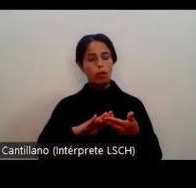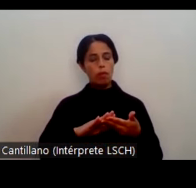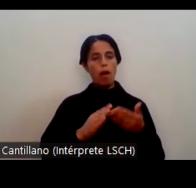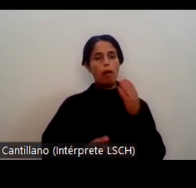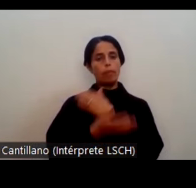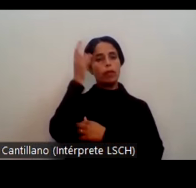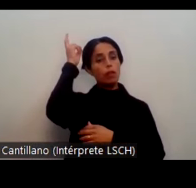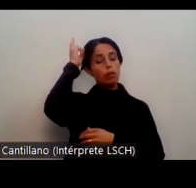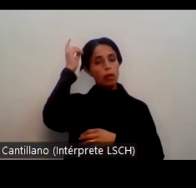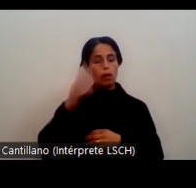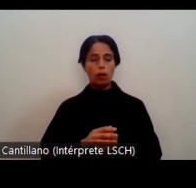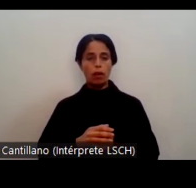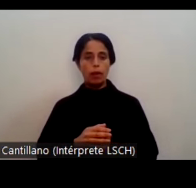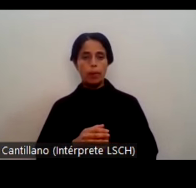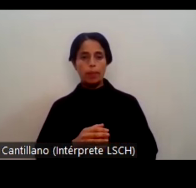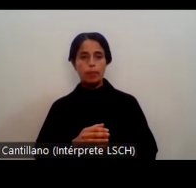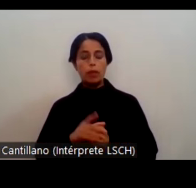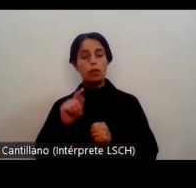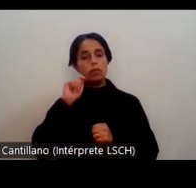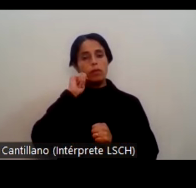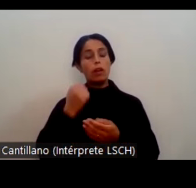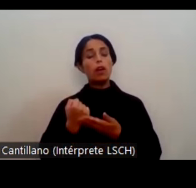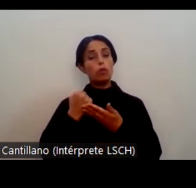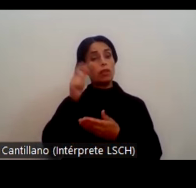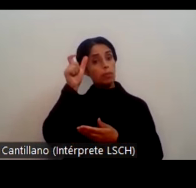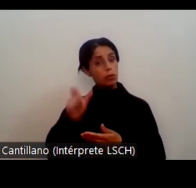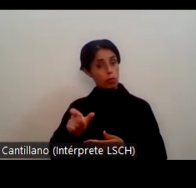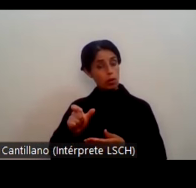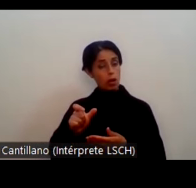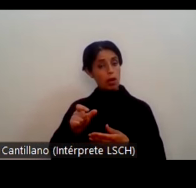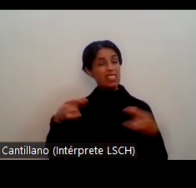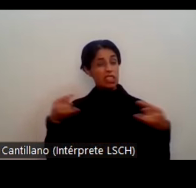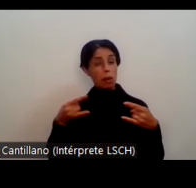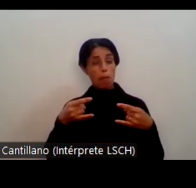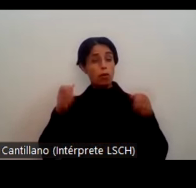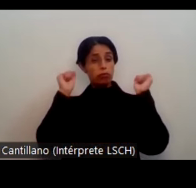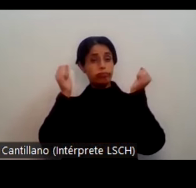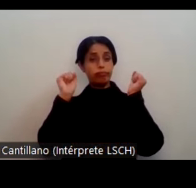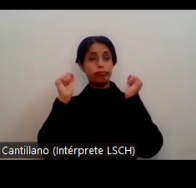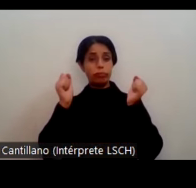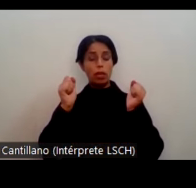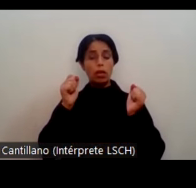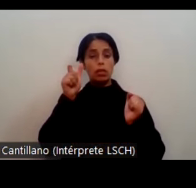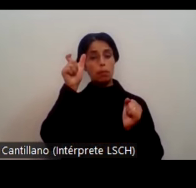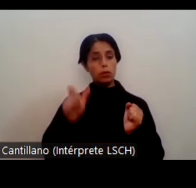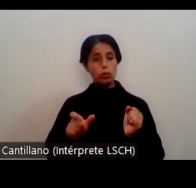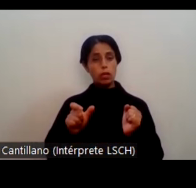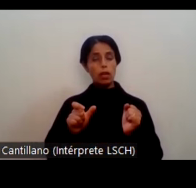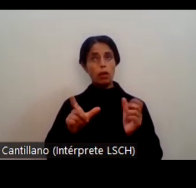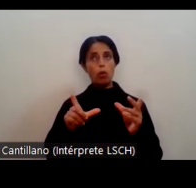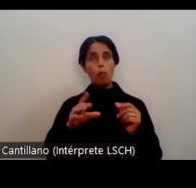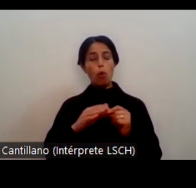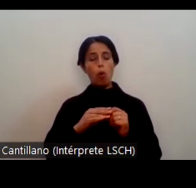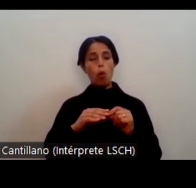la sustancia psicotrópica ayudaba a esta figura que es el chamán, una figura mundialmente conocida, no es